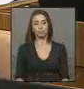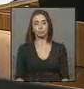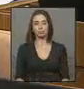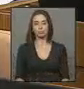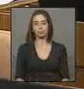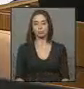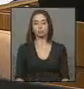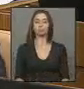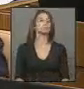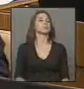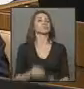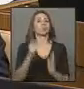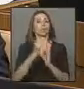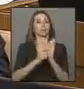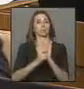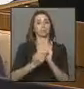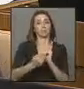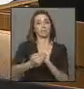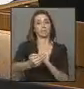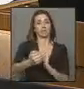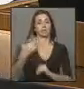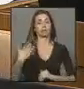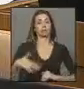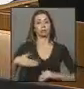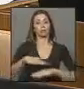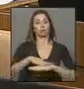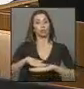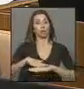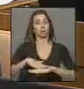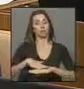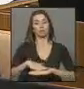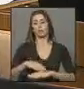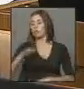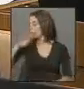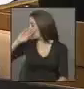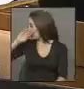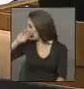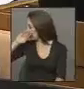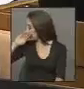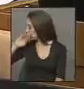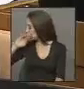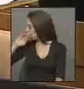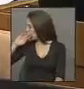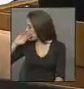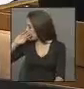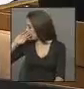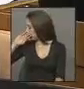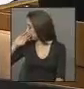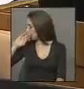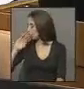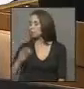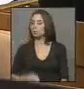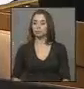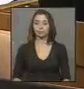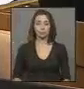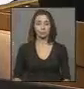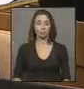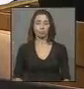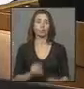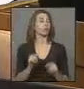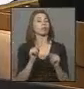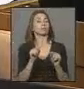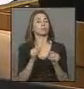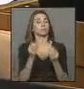Creemos que estos meses que se avecina son fundamentales justamente para avanzar en esta materia que, repito, ha